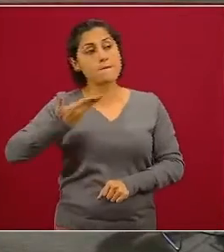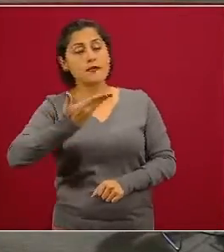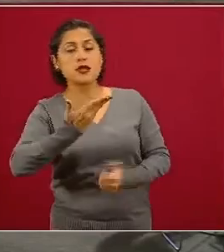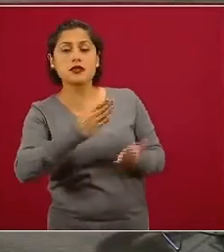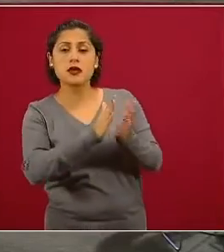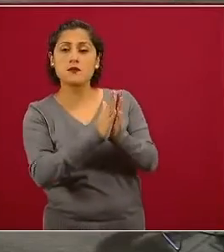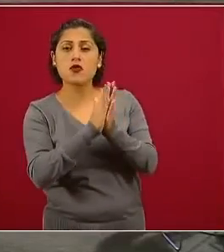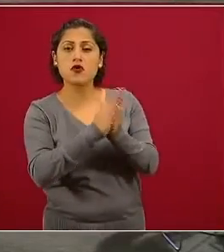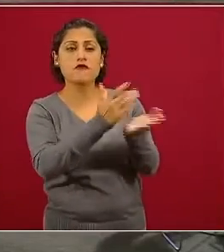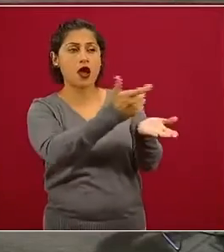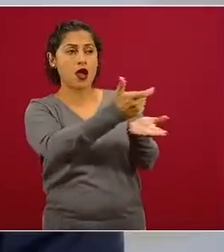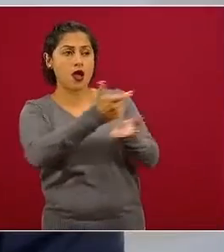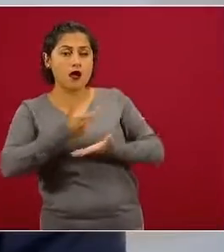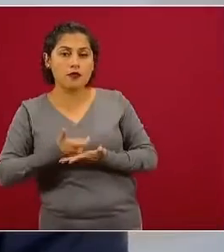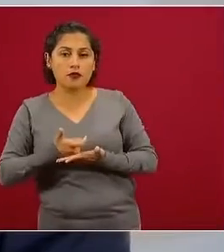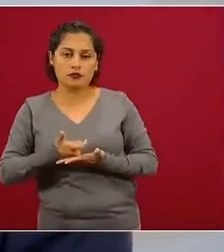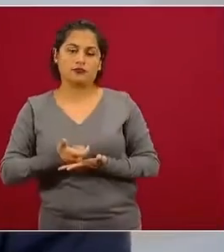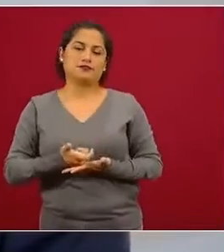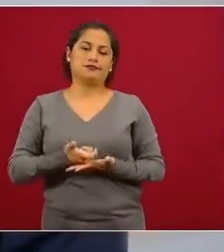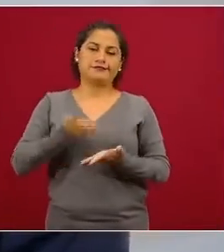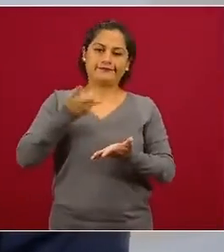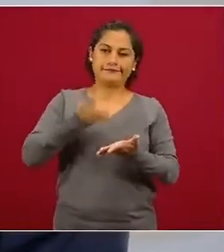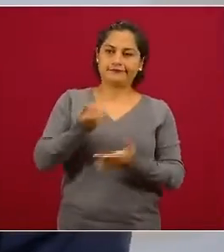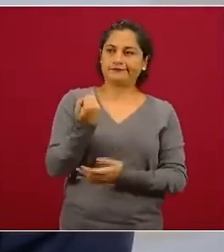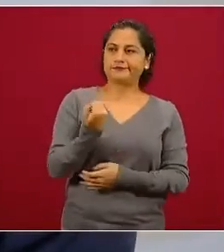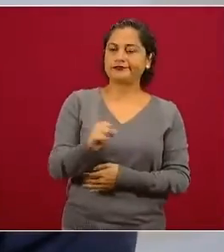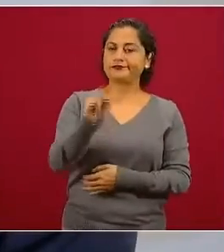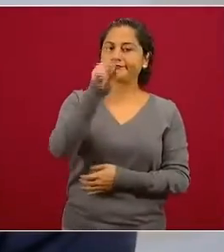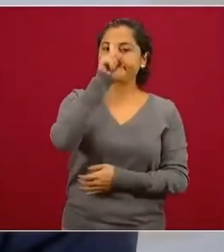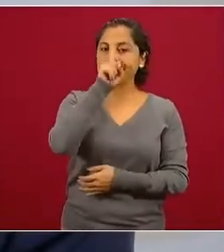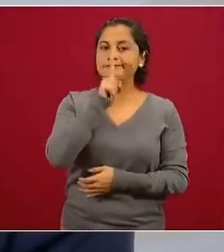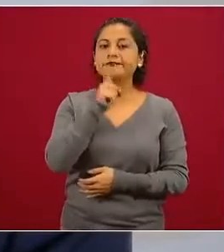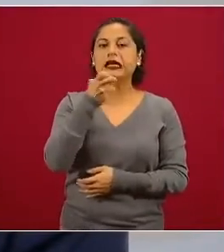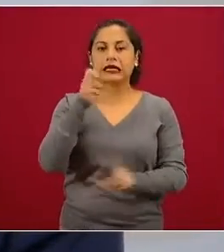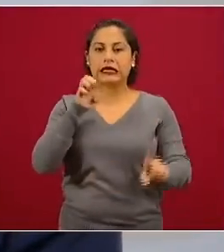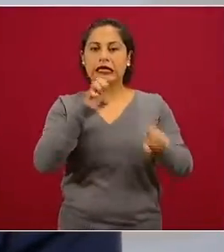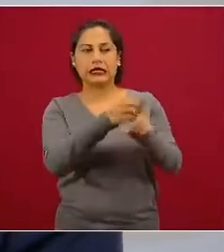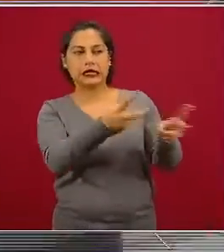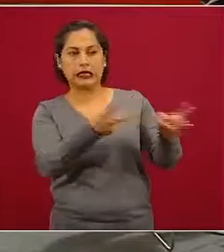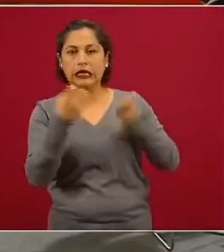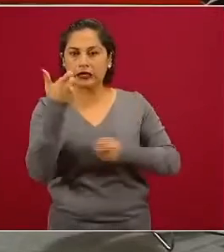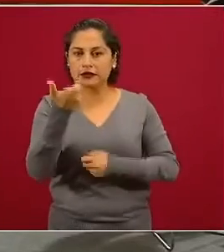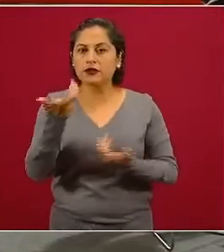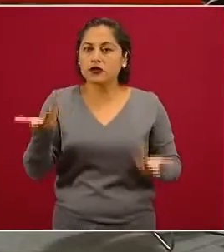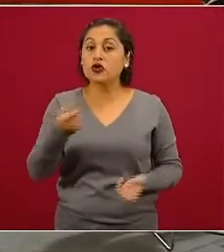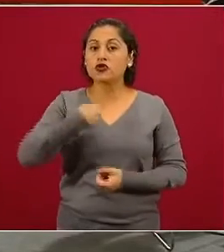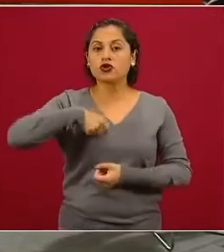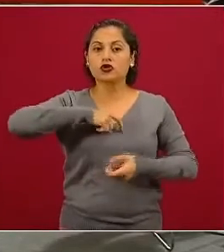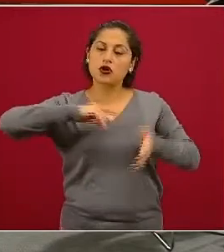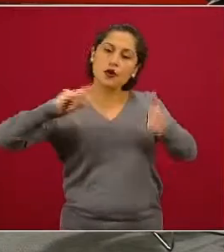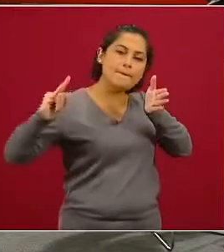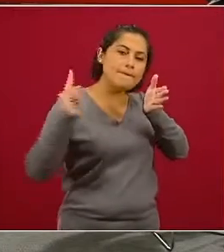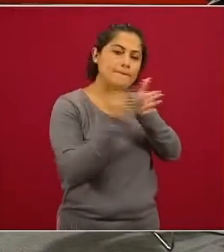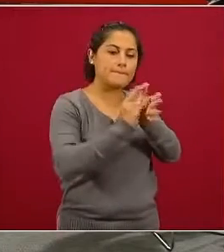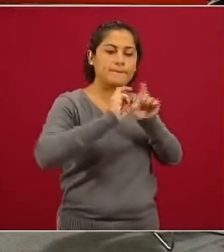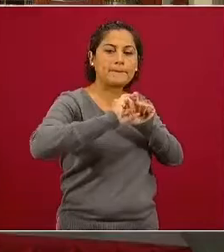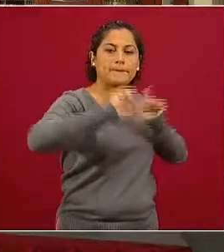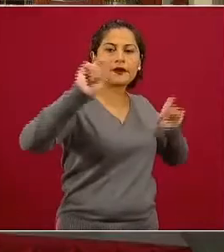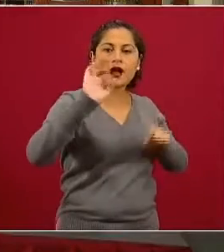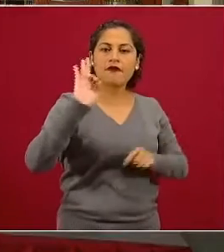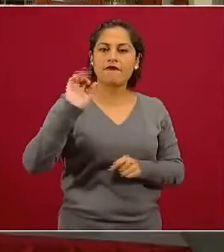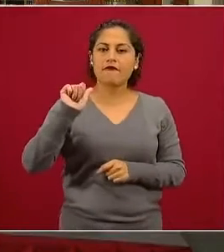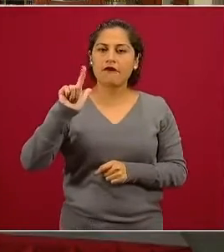decía antes el doctor Gatell, hay también casos de, digamos, de fraudes, de extorsiones, trampas, etcétera. En